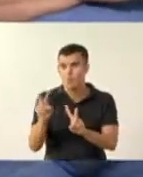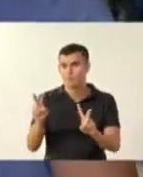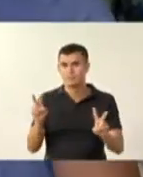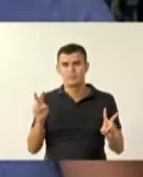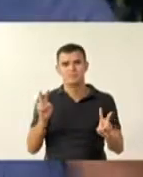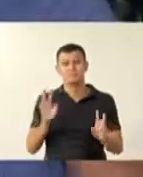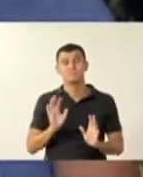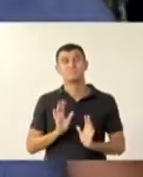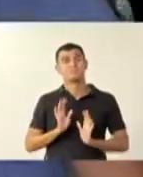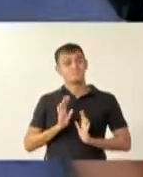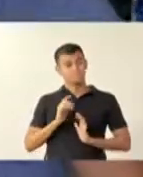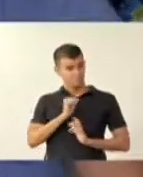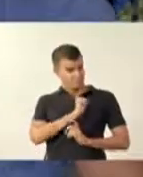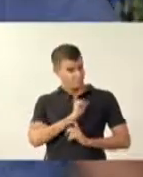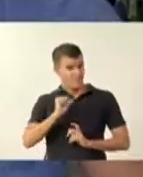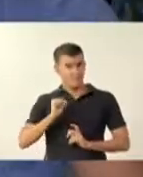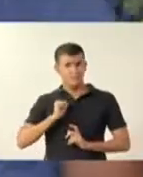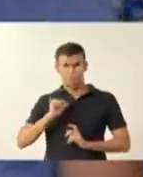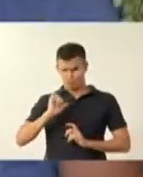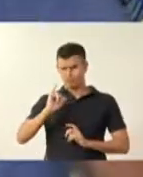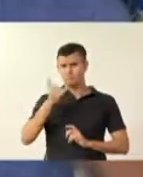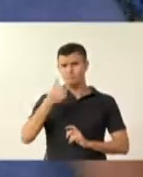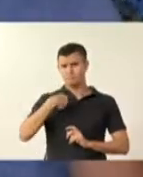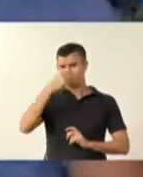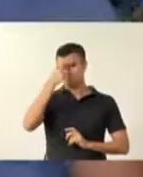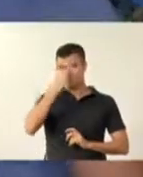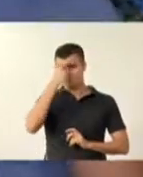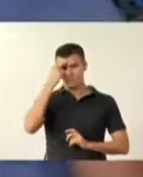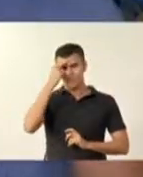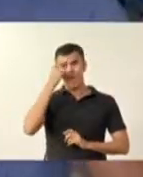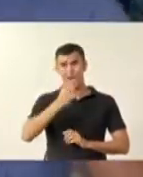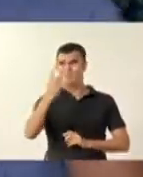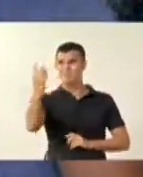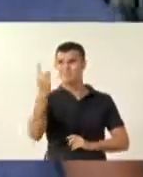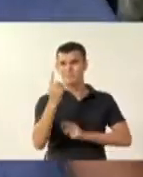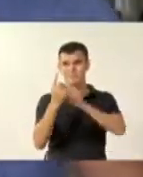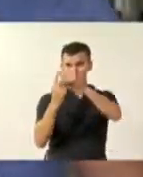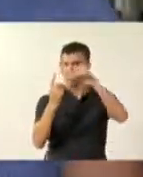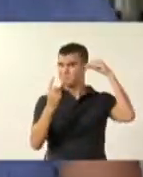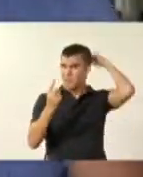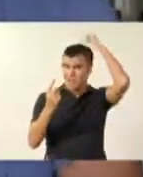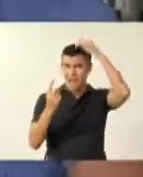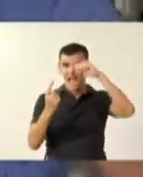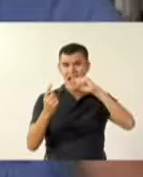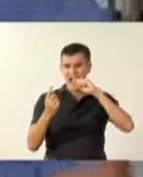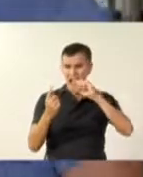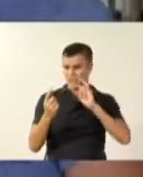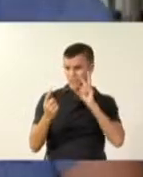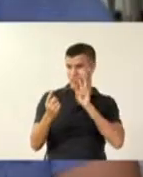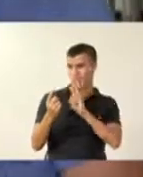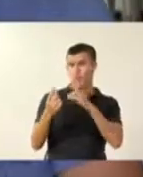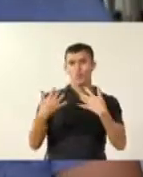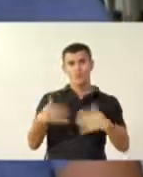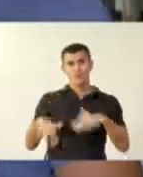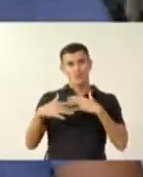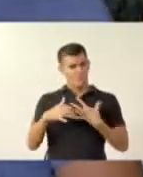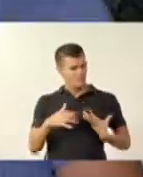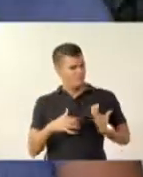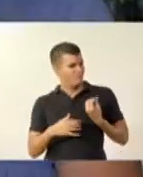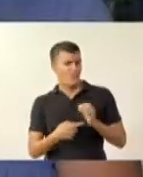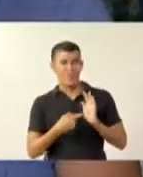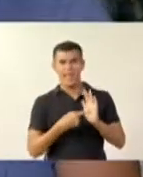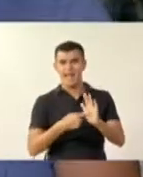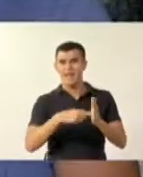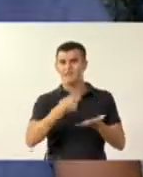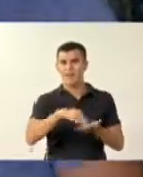independientemente de la religión. En el caso personal soy católico, entonces imagínense, pero independientemente de eso, el Papa Francisco en este momento y es el